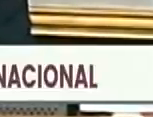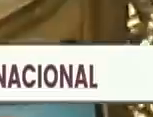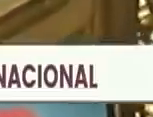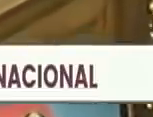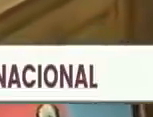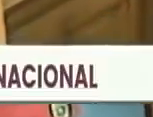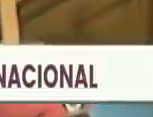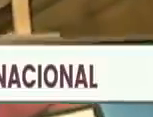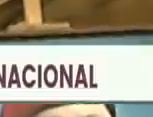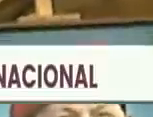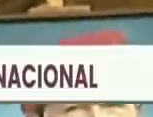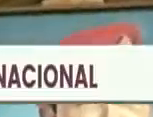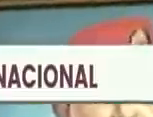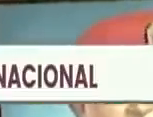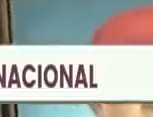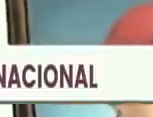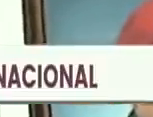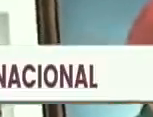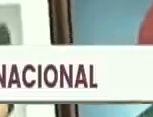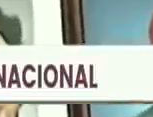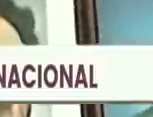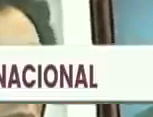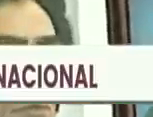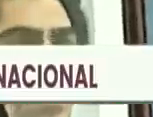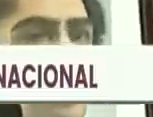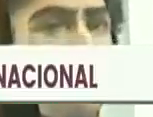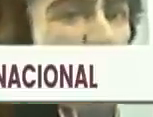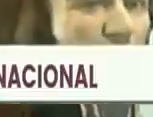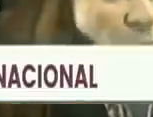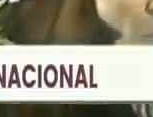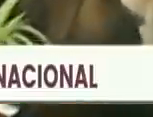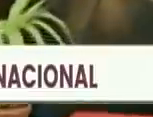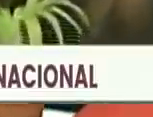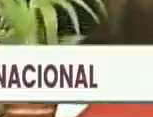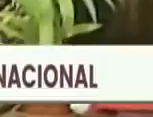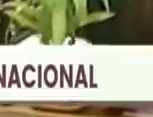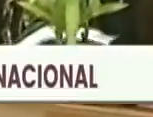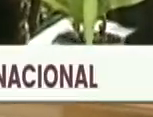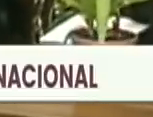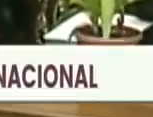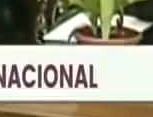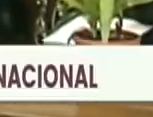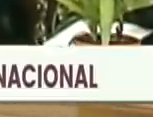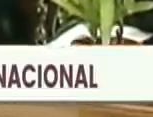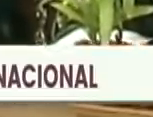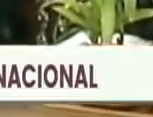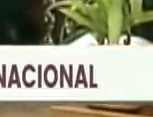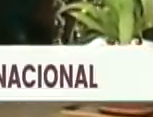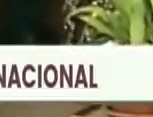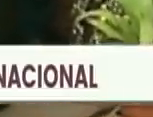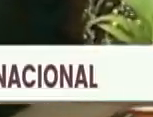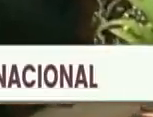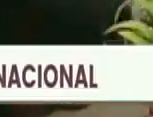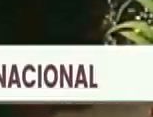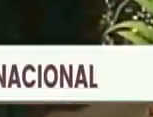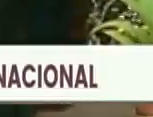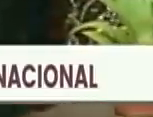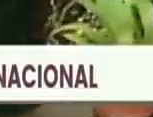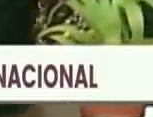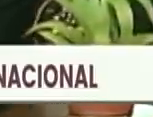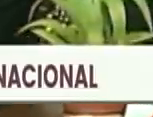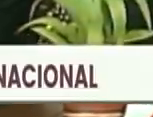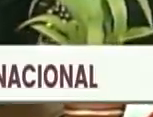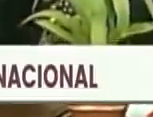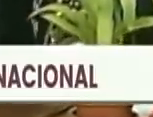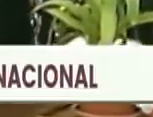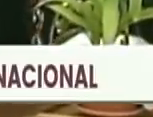Inicia la ejecutiva del orden del día con este derecho de palabra que ha sido otorgado a la vicepresidenta ejecutiva